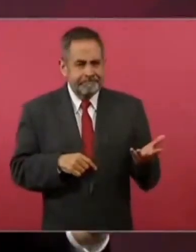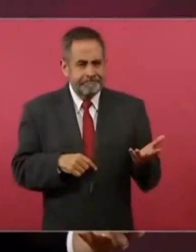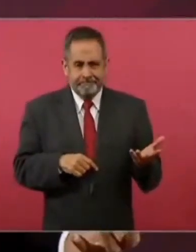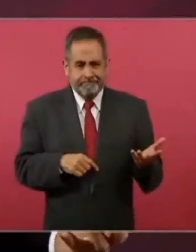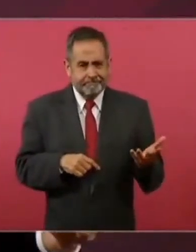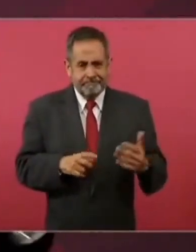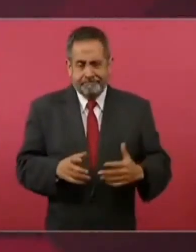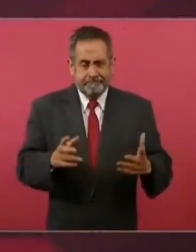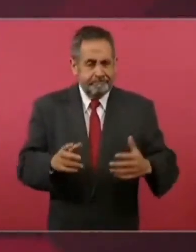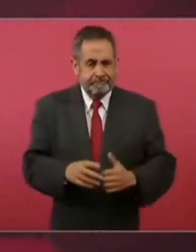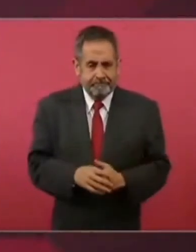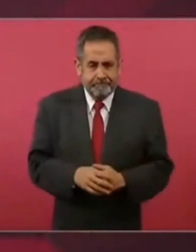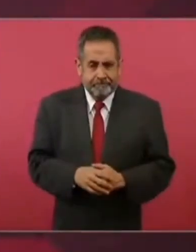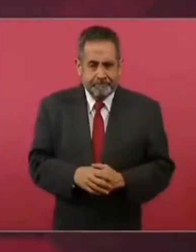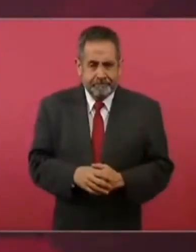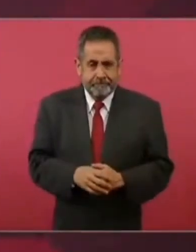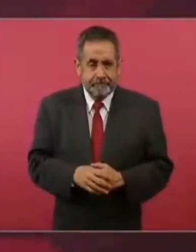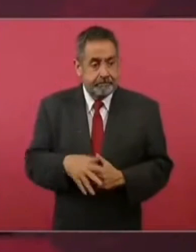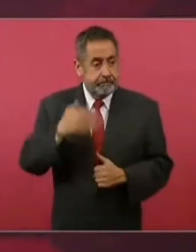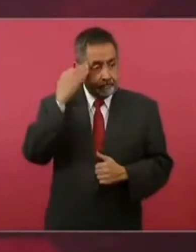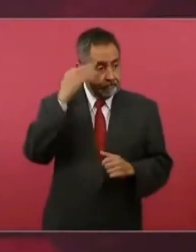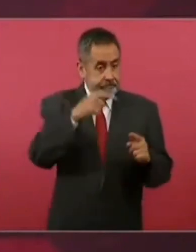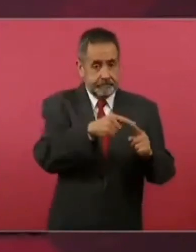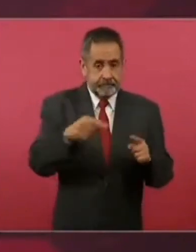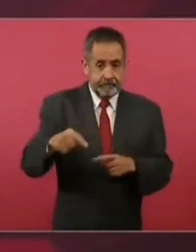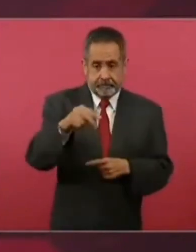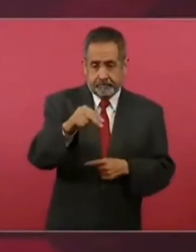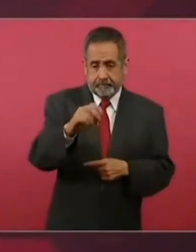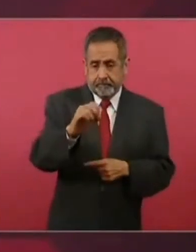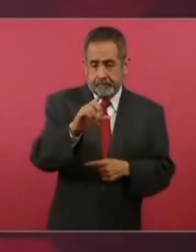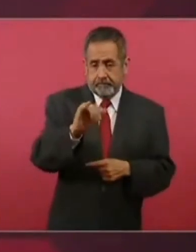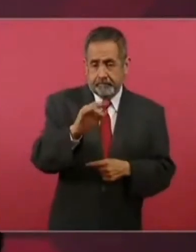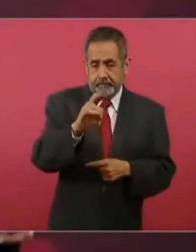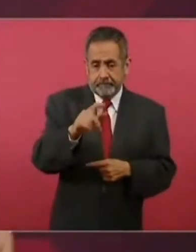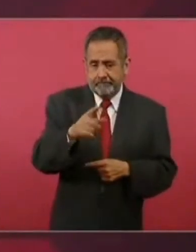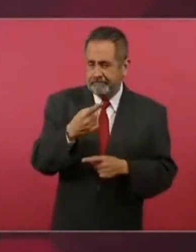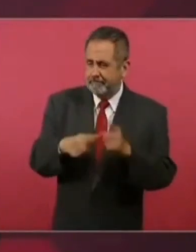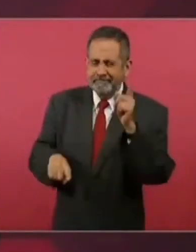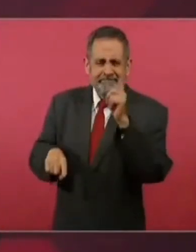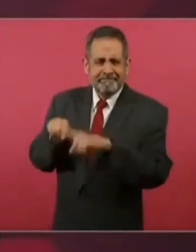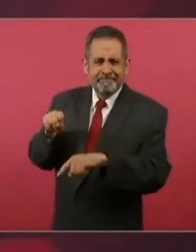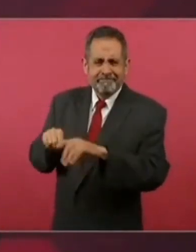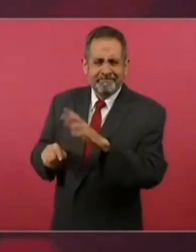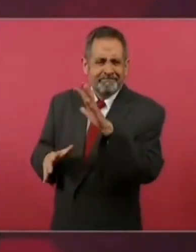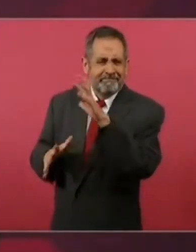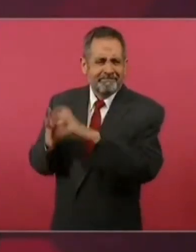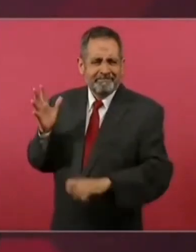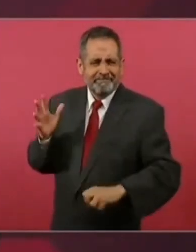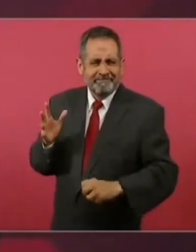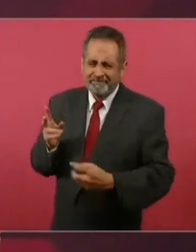Pero todo el periodo neoliberal fue un periodo de saqueo.